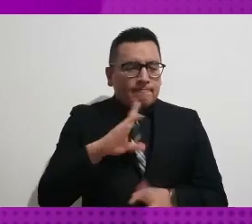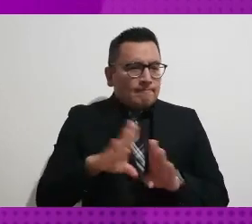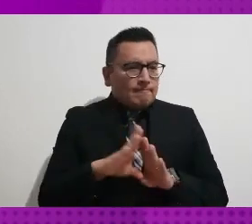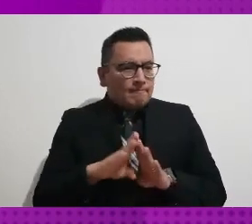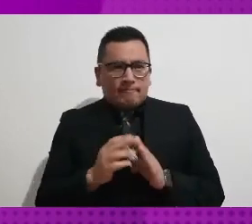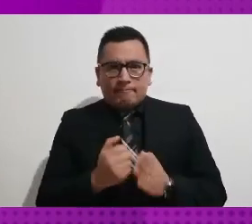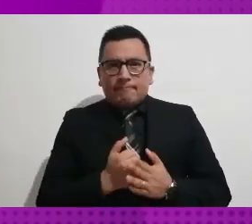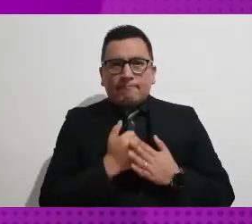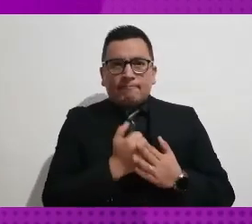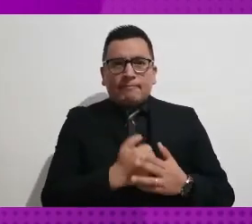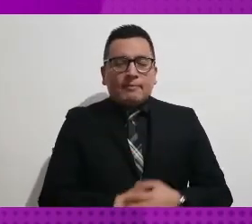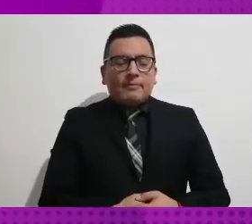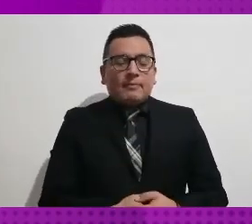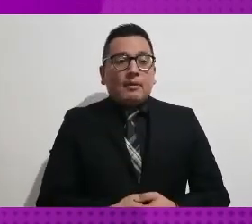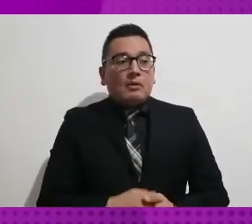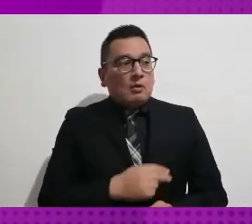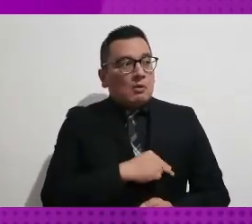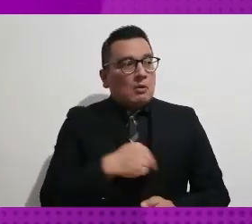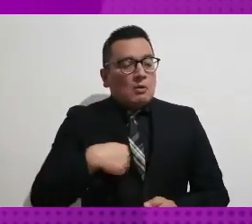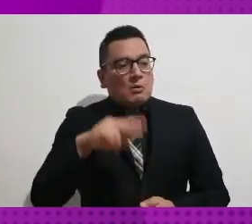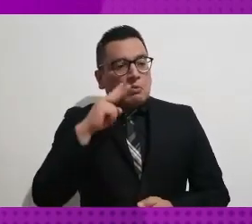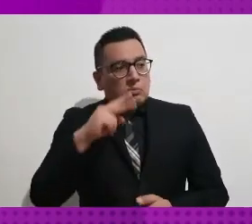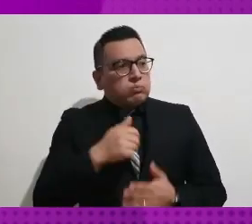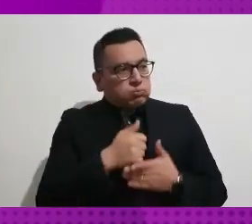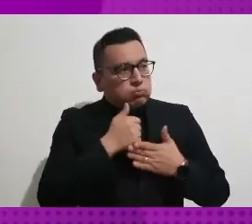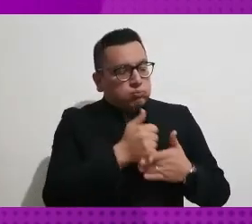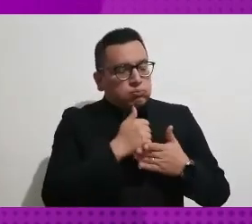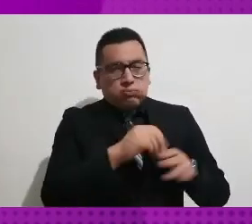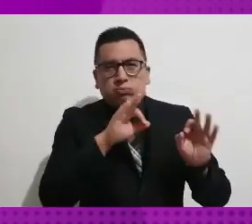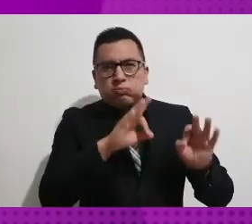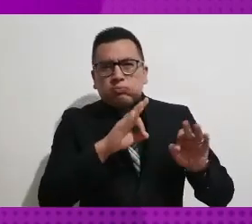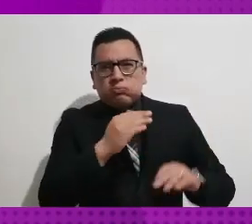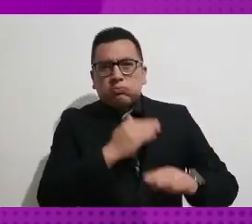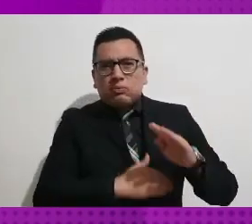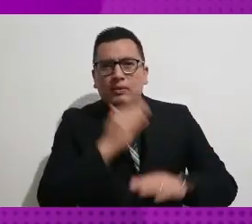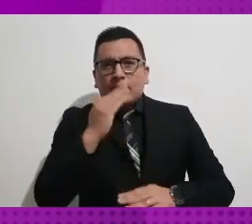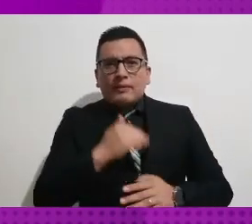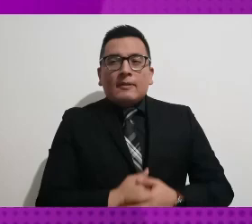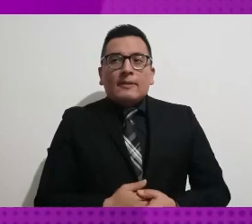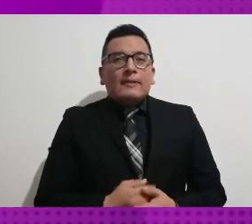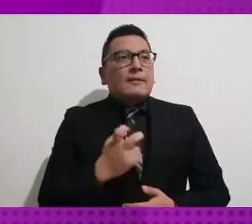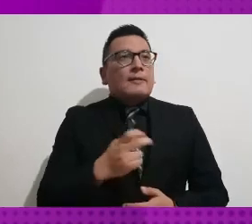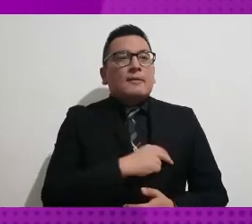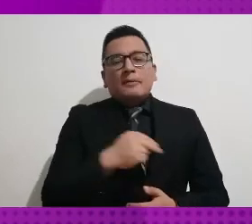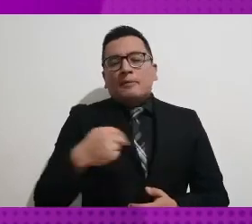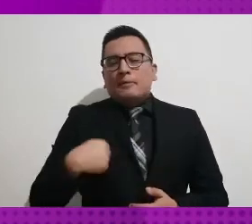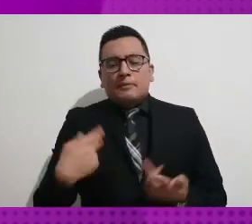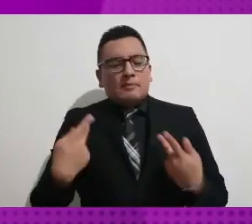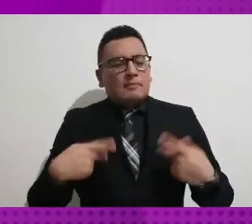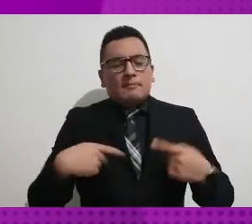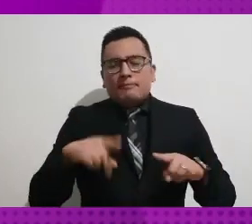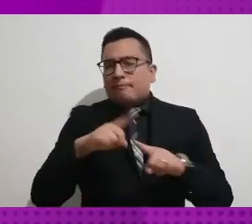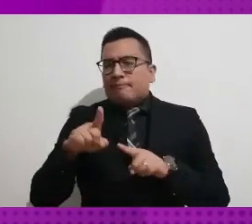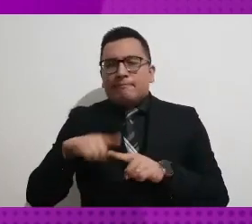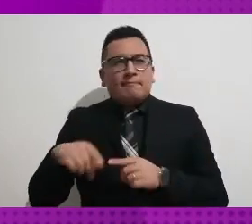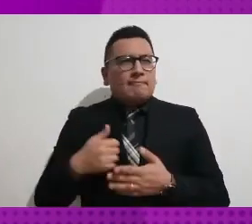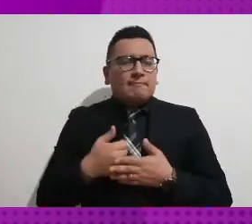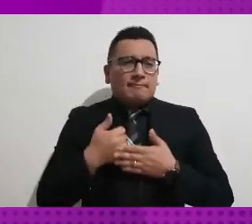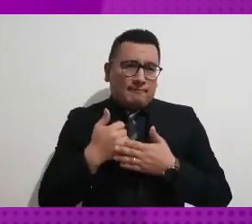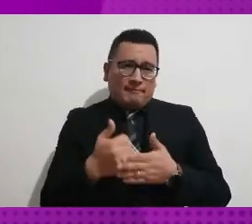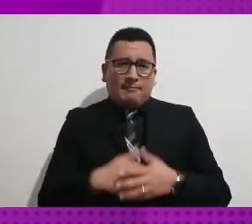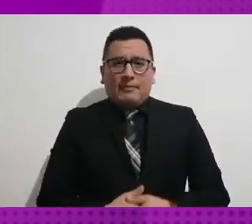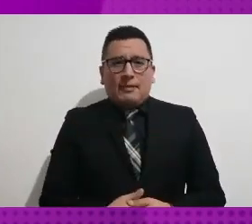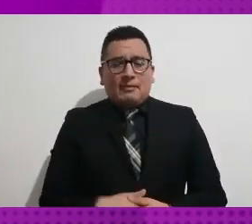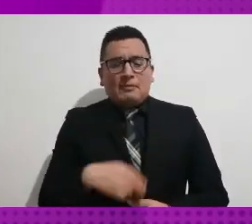solventando, y al ver que teníamos éxito con Manolo, pues entonces las compartíamos con todos los demás niños.